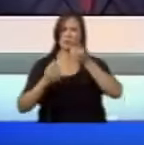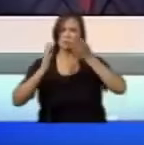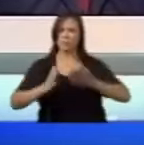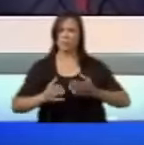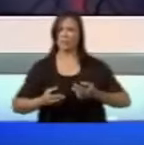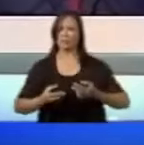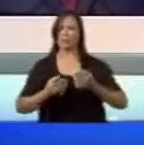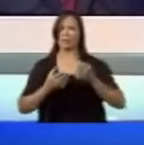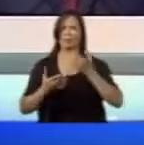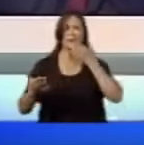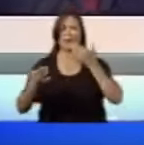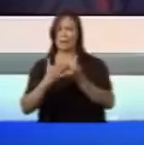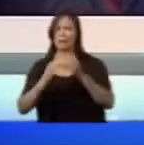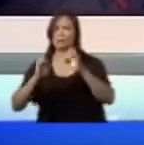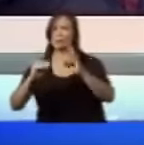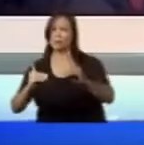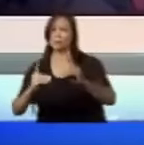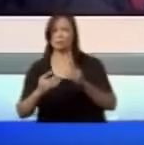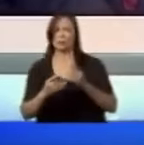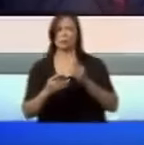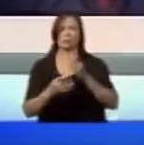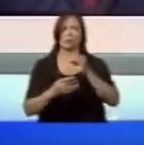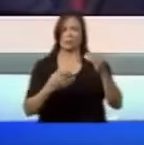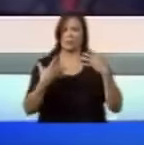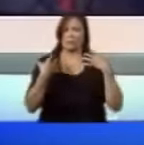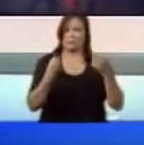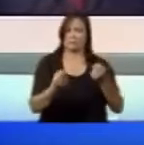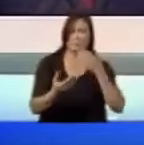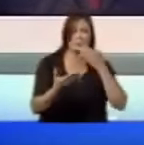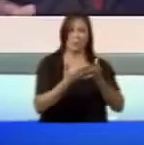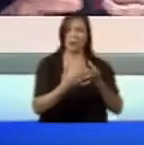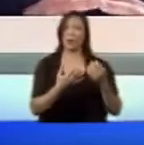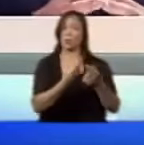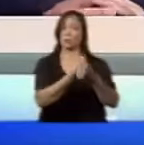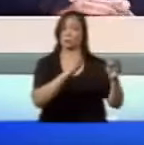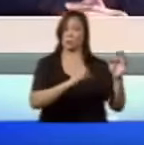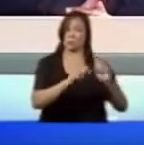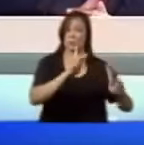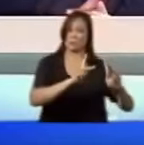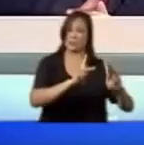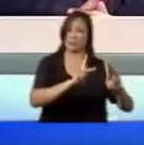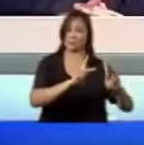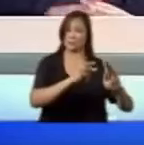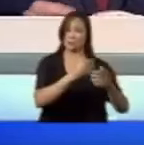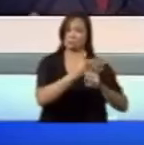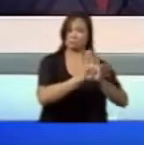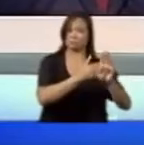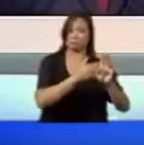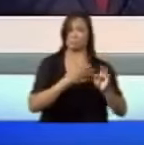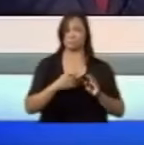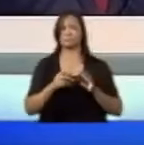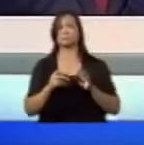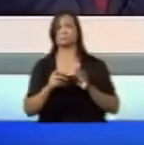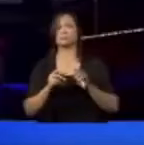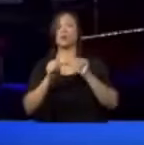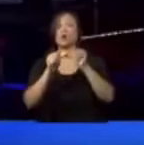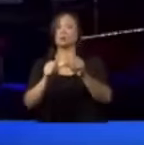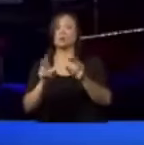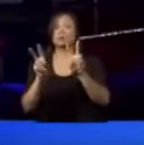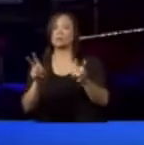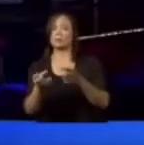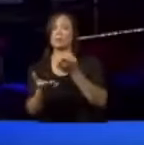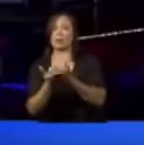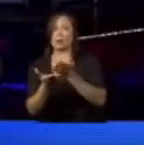en la calidad de la educación, en la eficiencia de la salud o en la seguridad ciudadana. Seguimos en